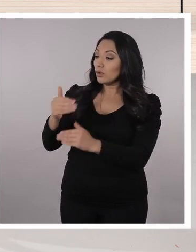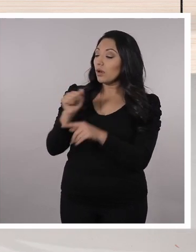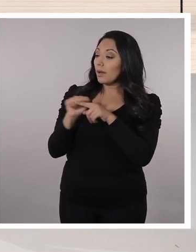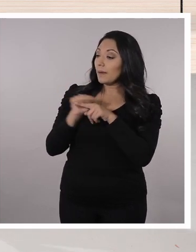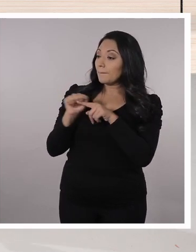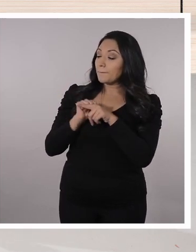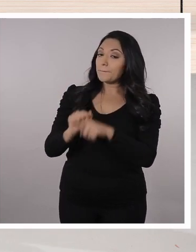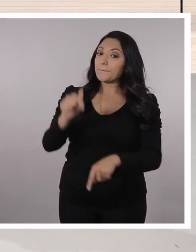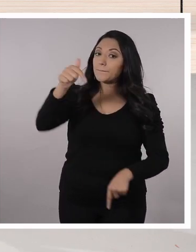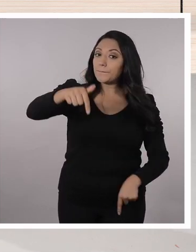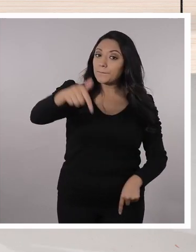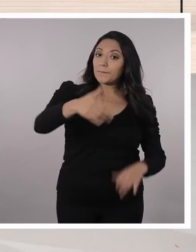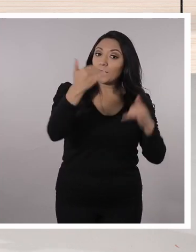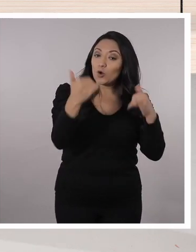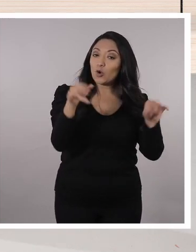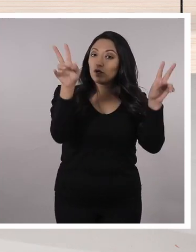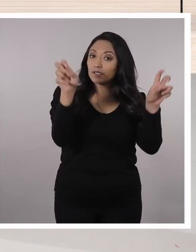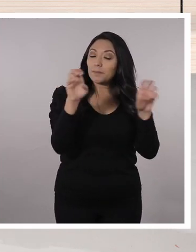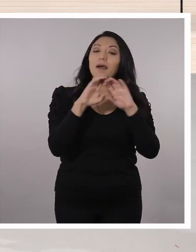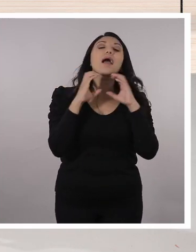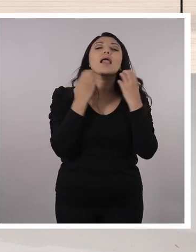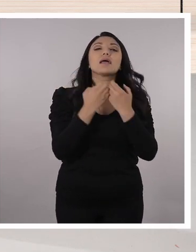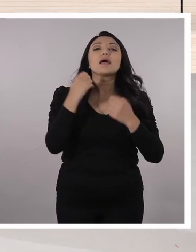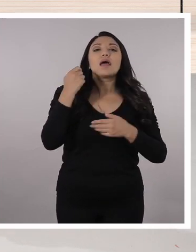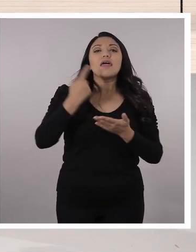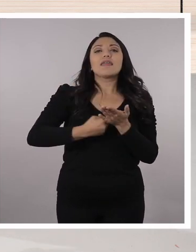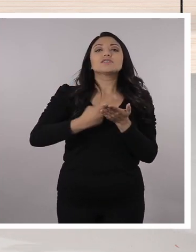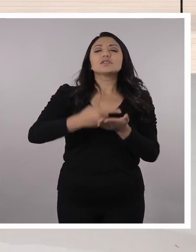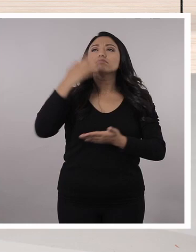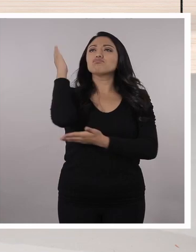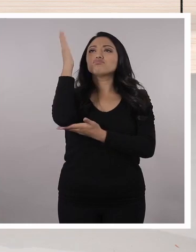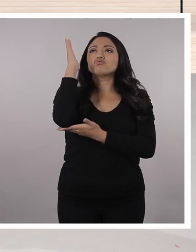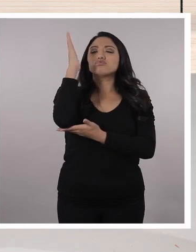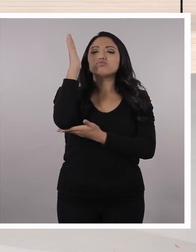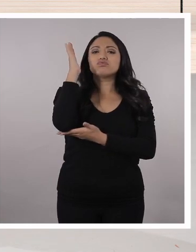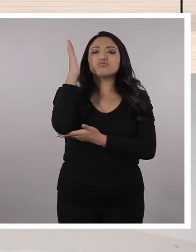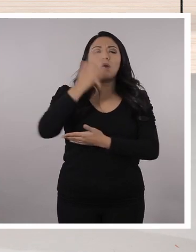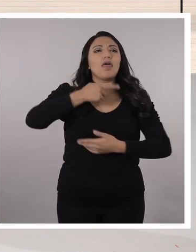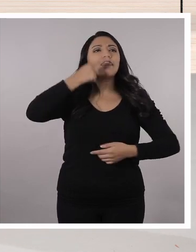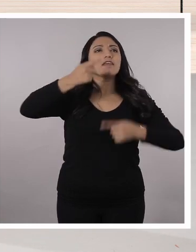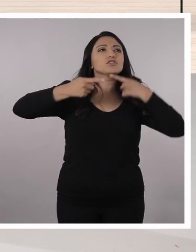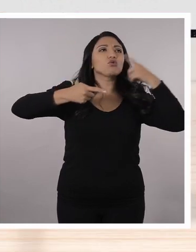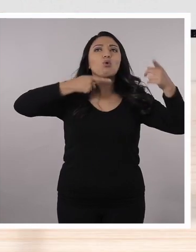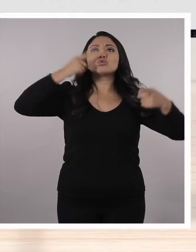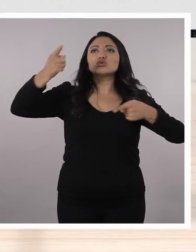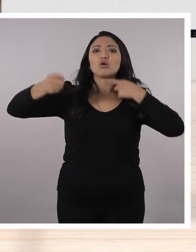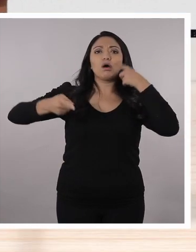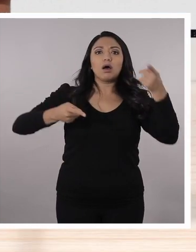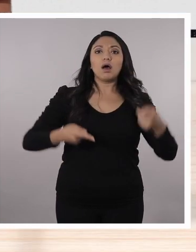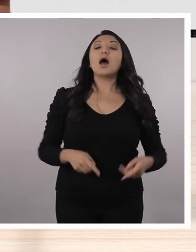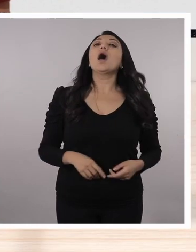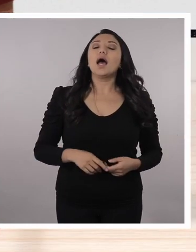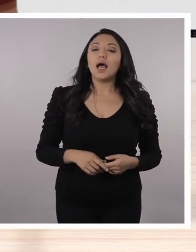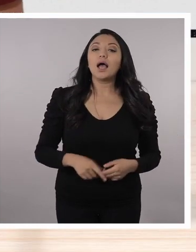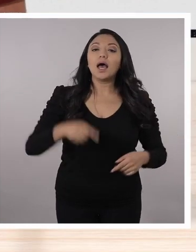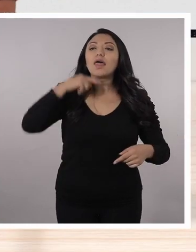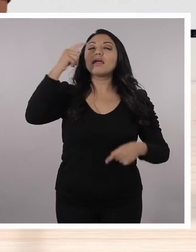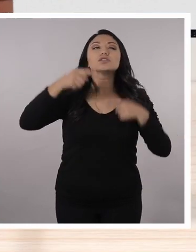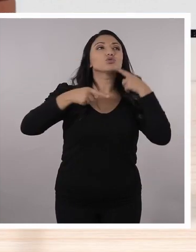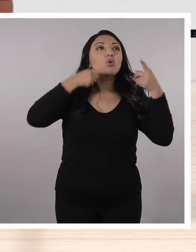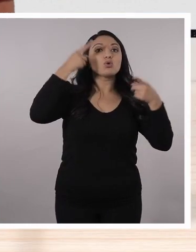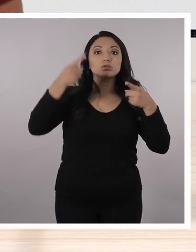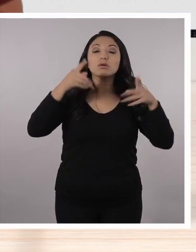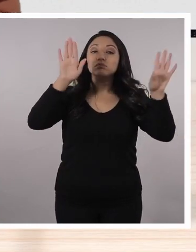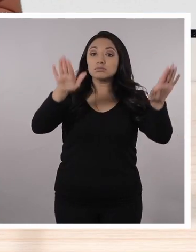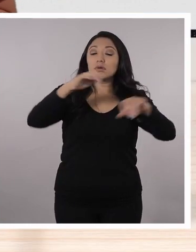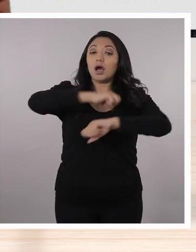esto porque, ¿sabes qué? Hoy vamos a hablar en la clase acerca de los discursos, precisamente. De los discursos, profe. ¡Wow! Y vamos a aprender que el discurso tiene